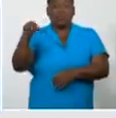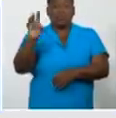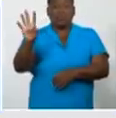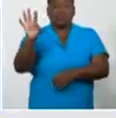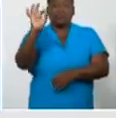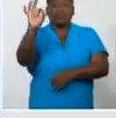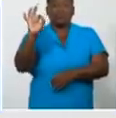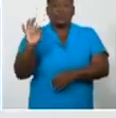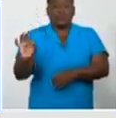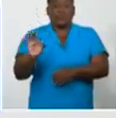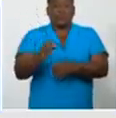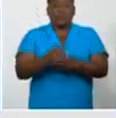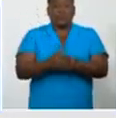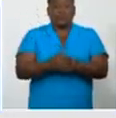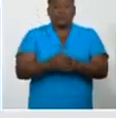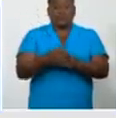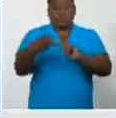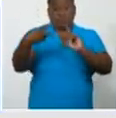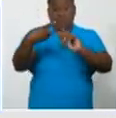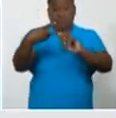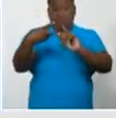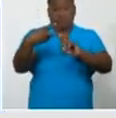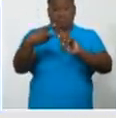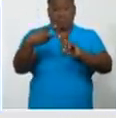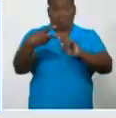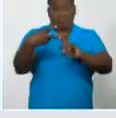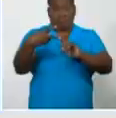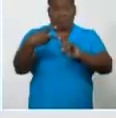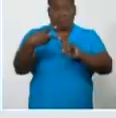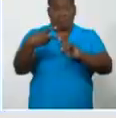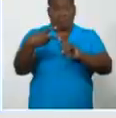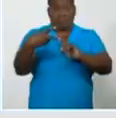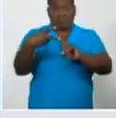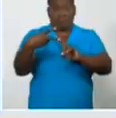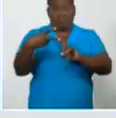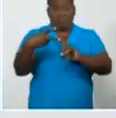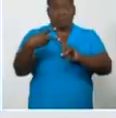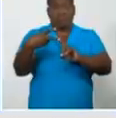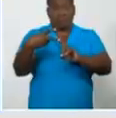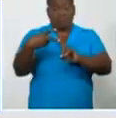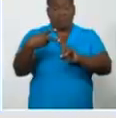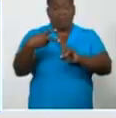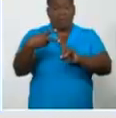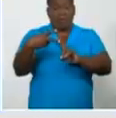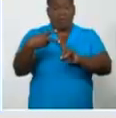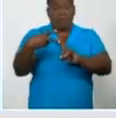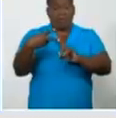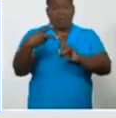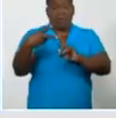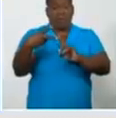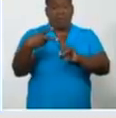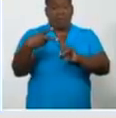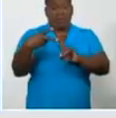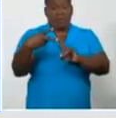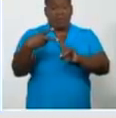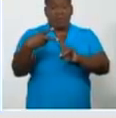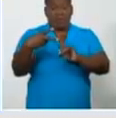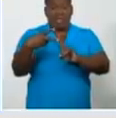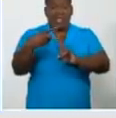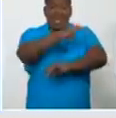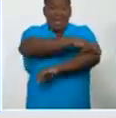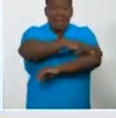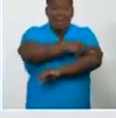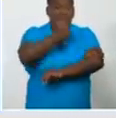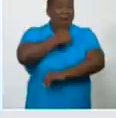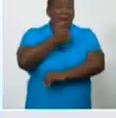32,4%, pero le sigue lo que se denomina el epicentro en la región de